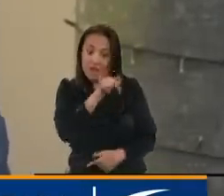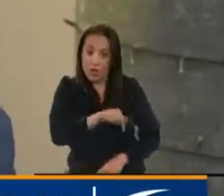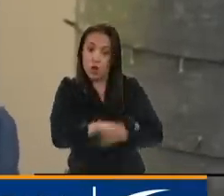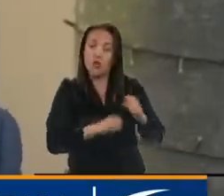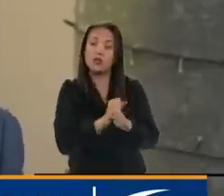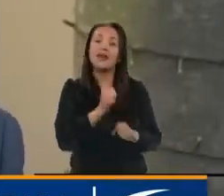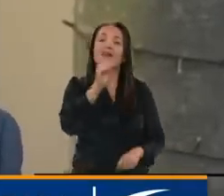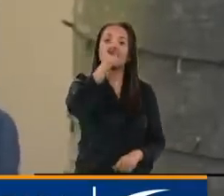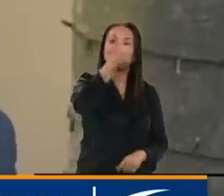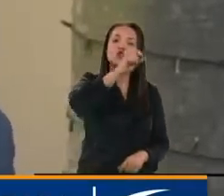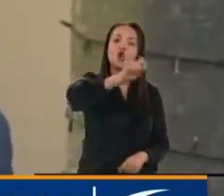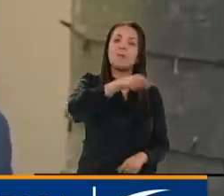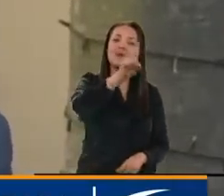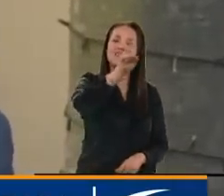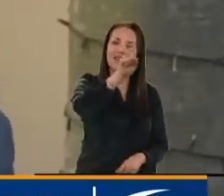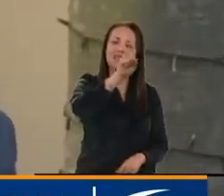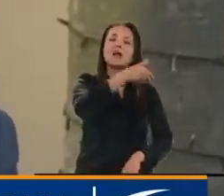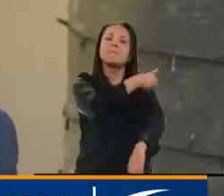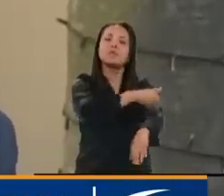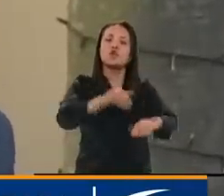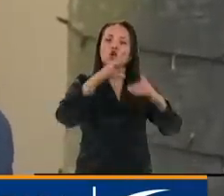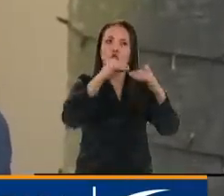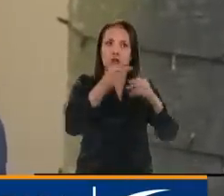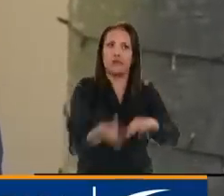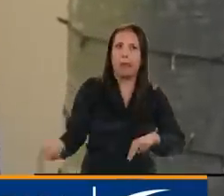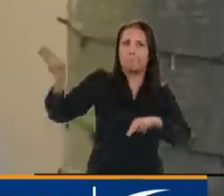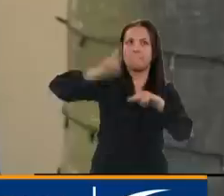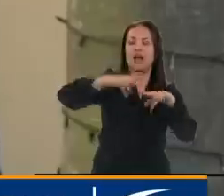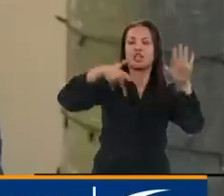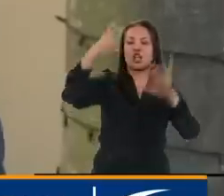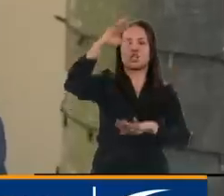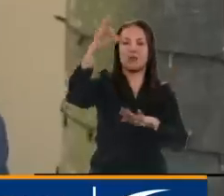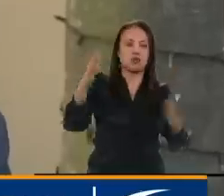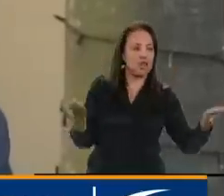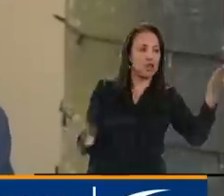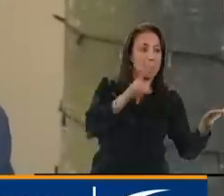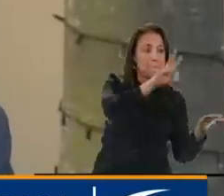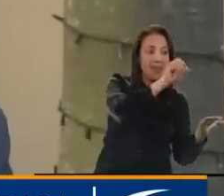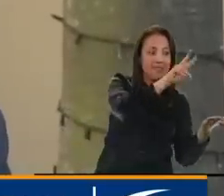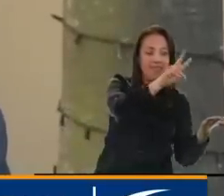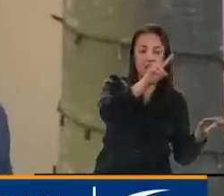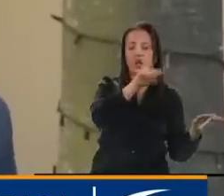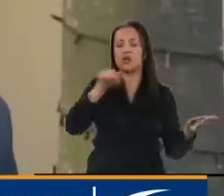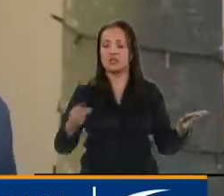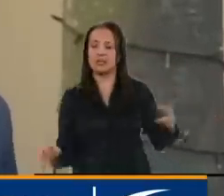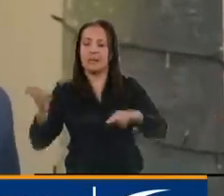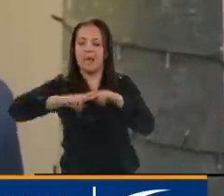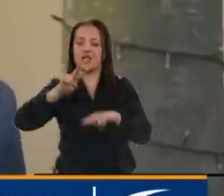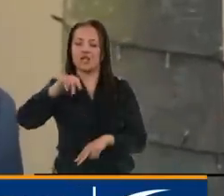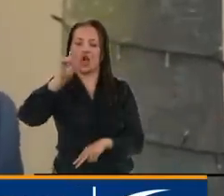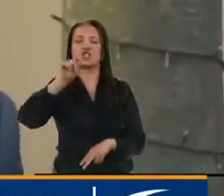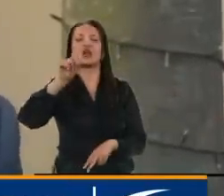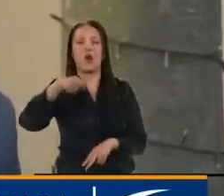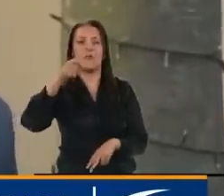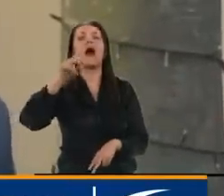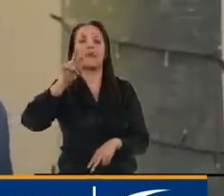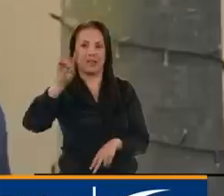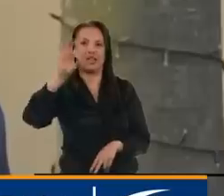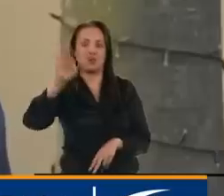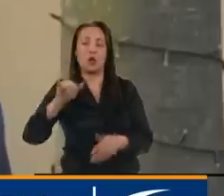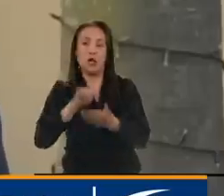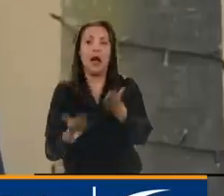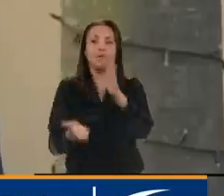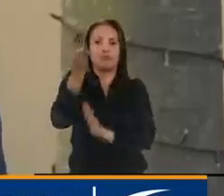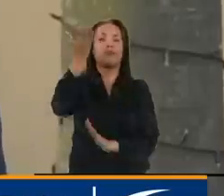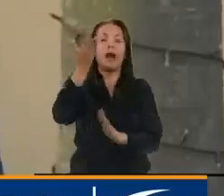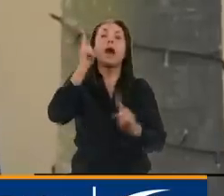millones de dólares. Es un crecimiento de cerca del 12% con respecto al 2022. Pero de ahí la importancia de esta visita,